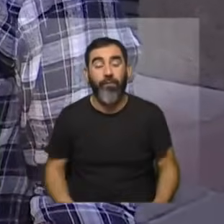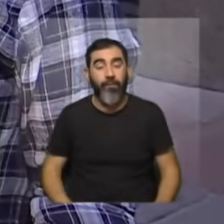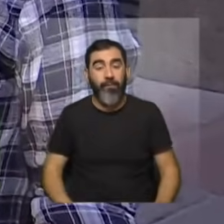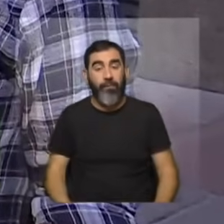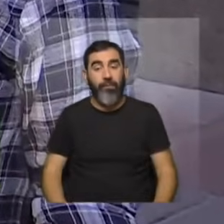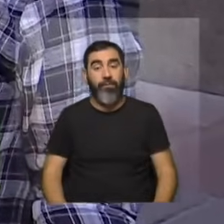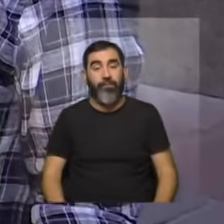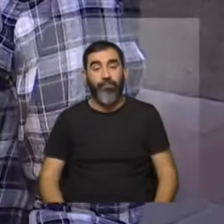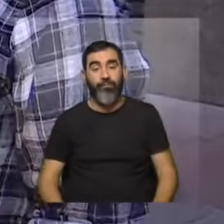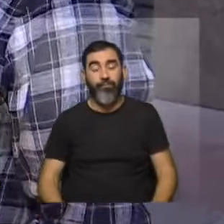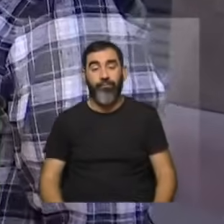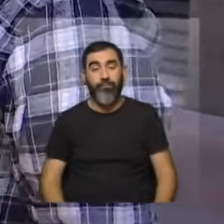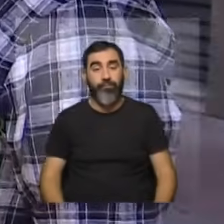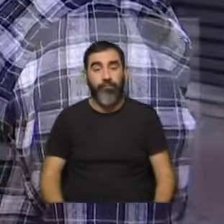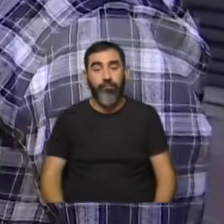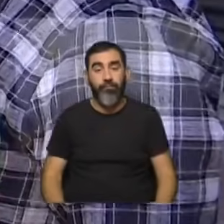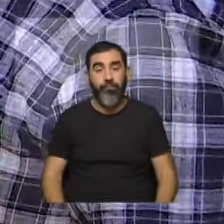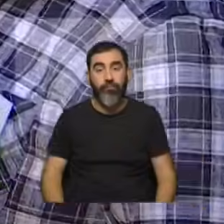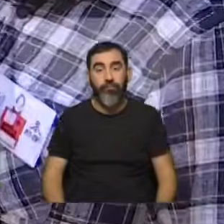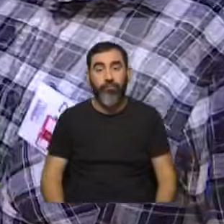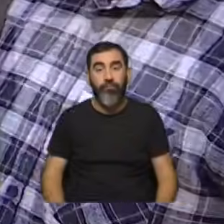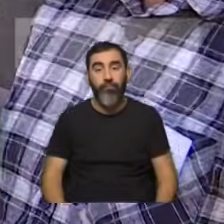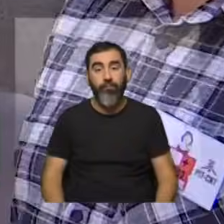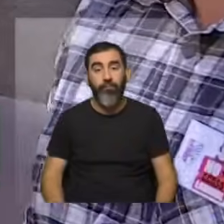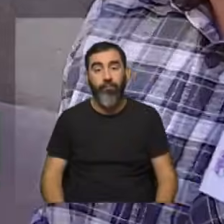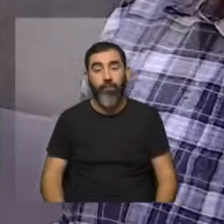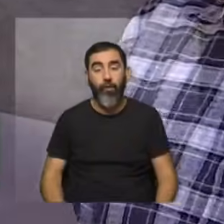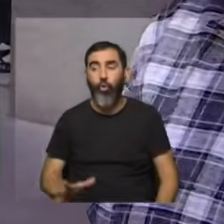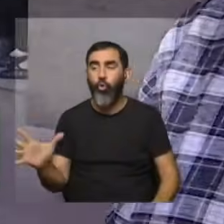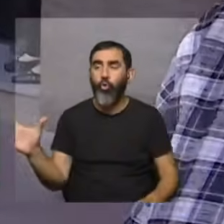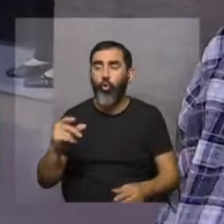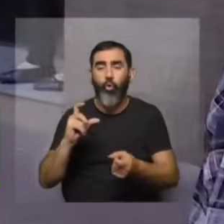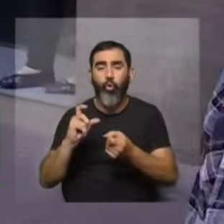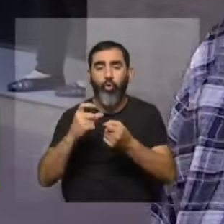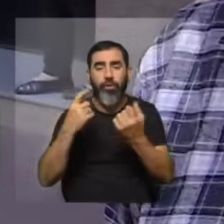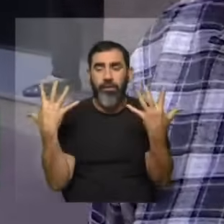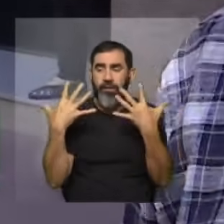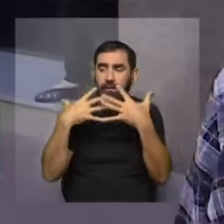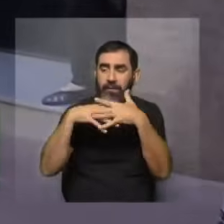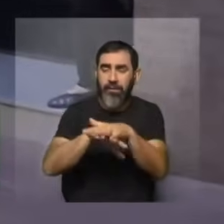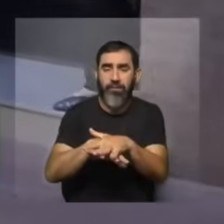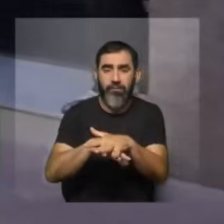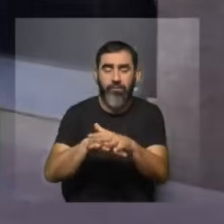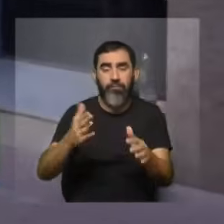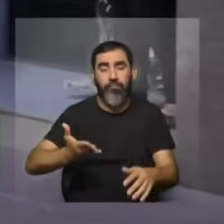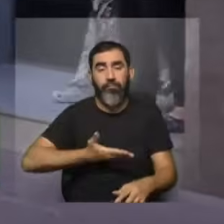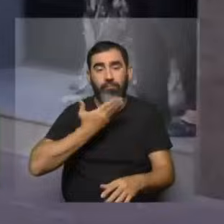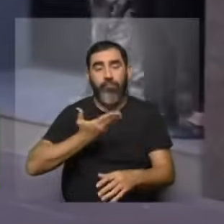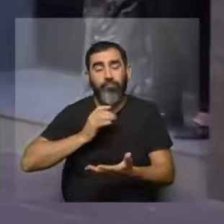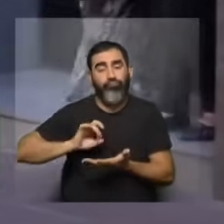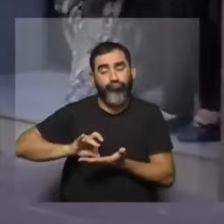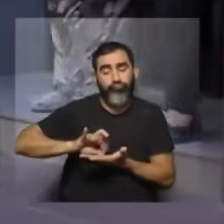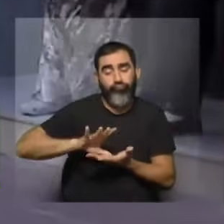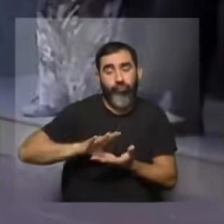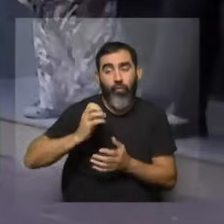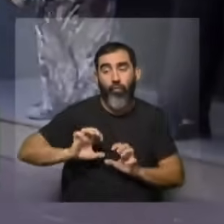Pablo Elizalde. Maqueira, bueno, todos los gremios se han unificado en reclamo de la destitución